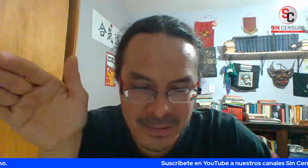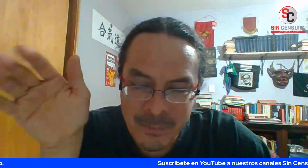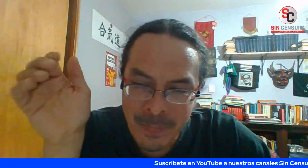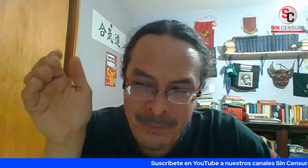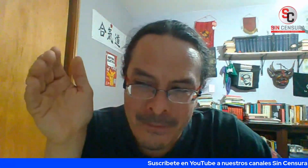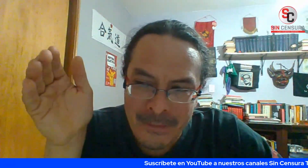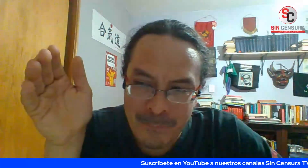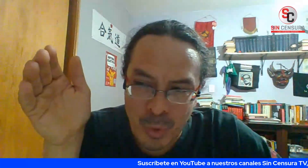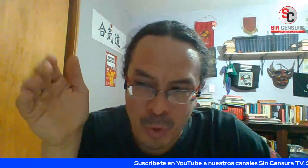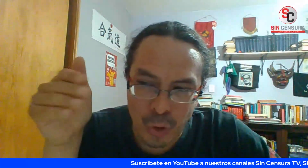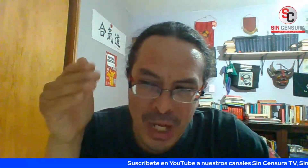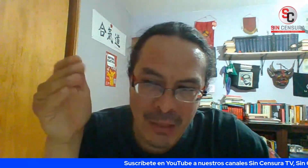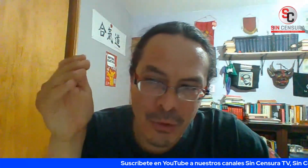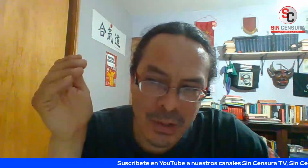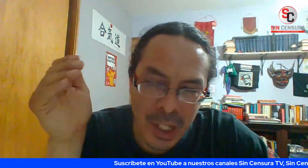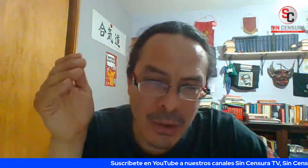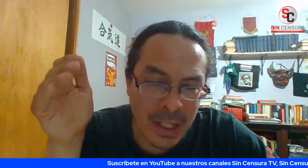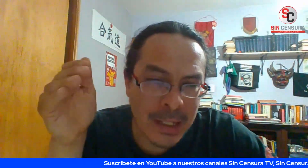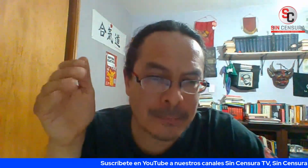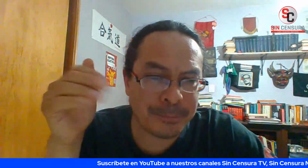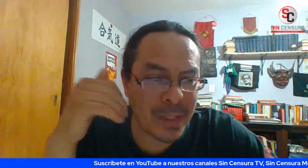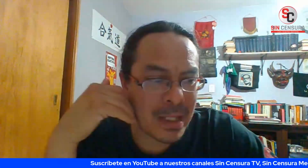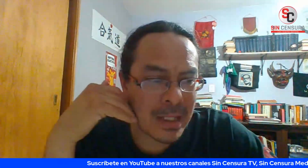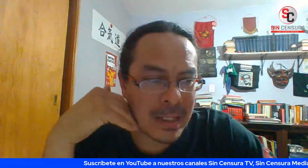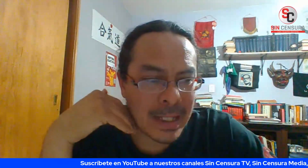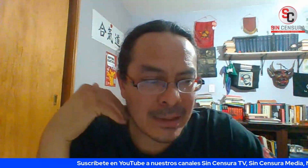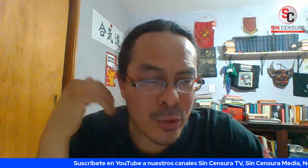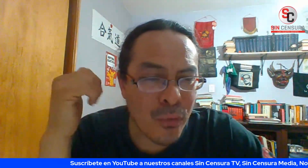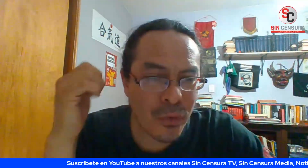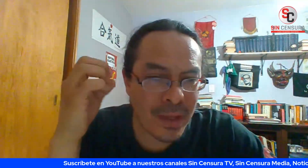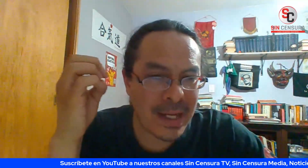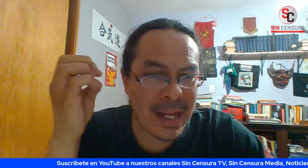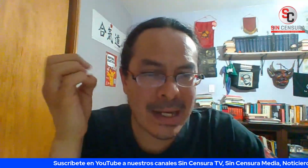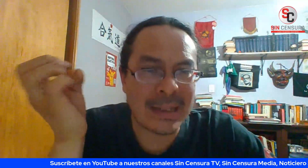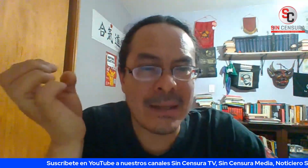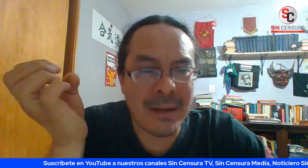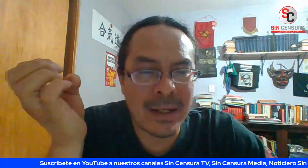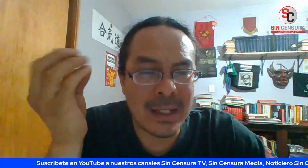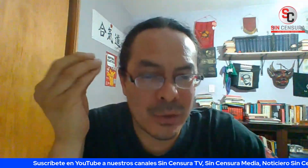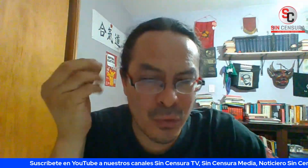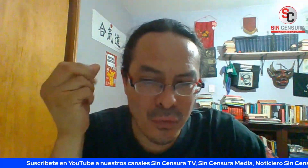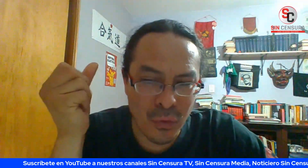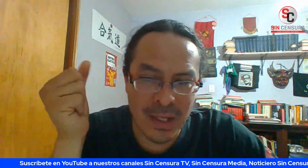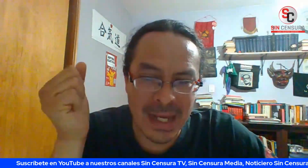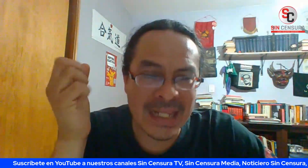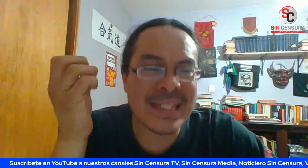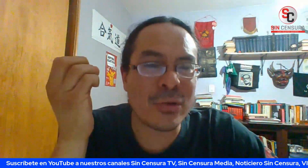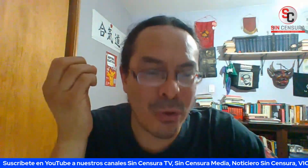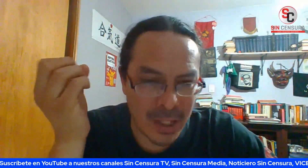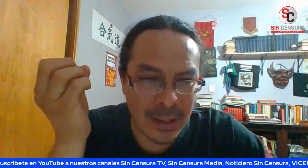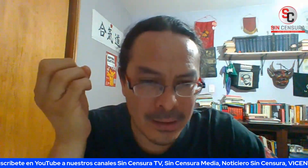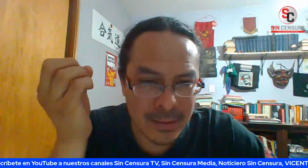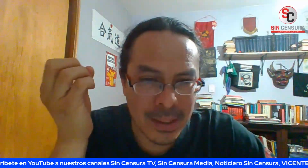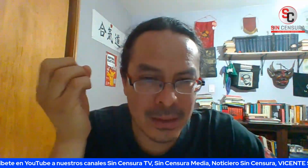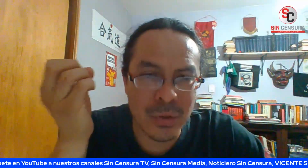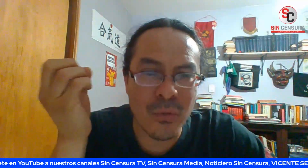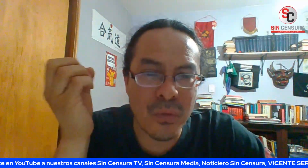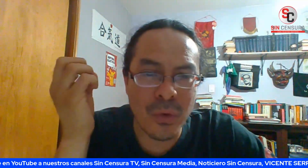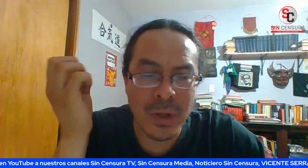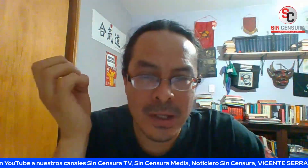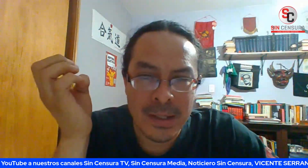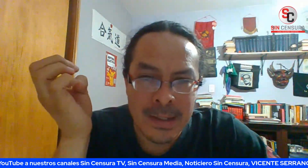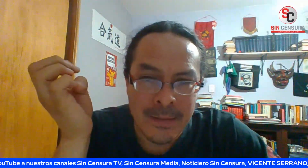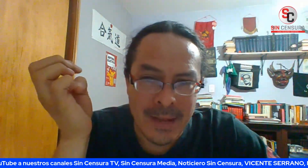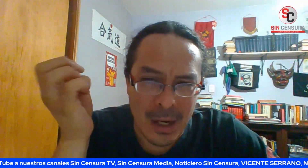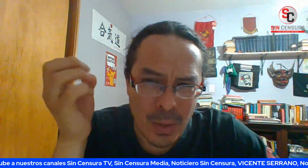servir. Por otro lado, creo que el triunfo de la narrativa, el triunfo de la historia, el